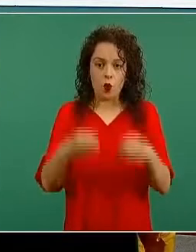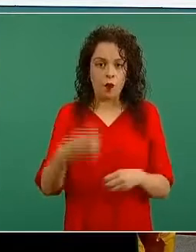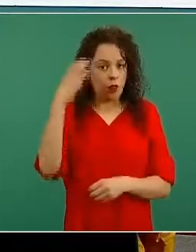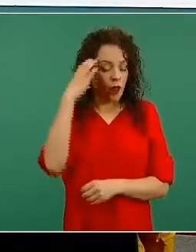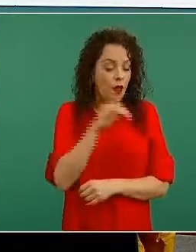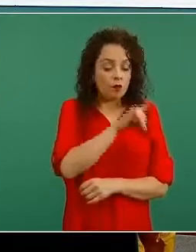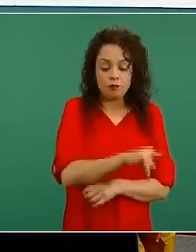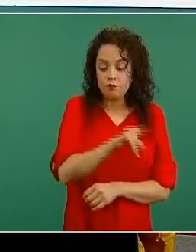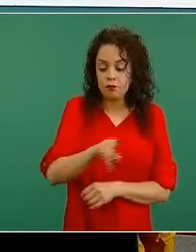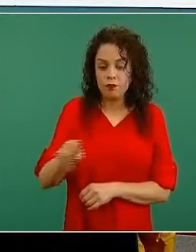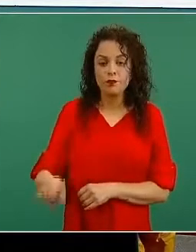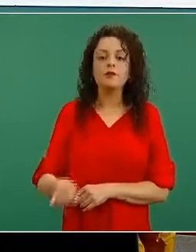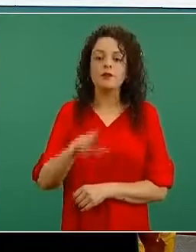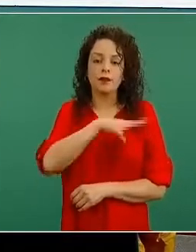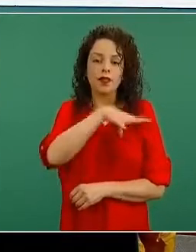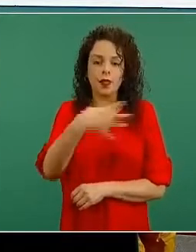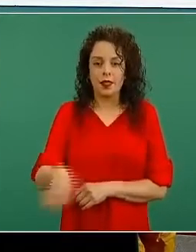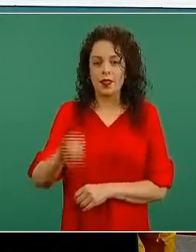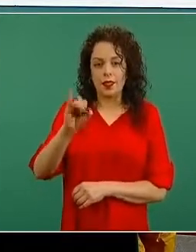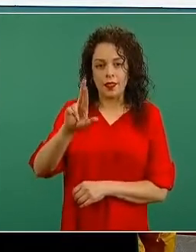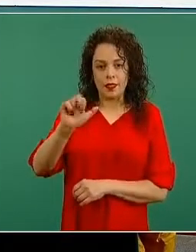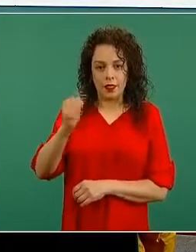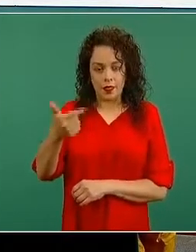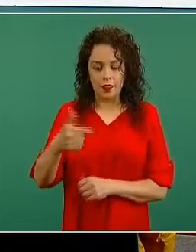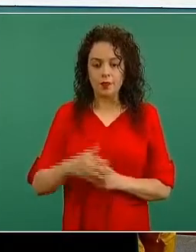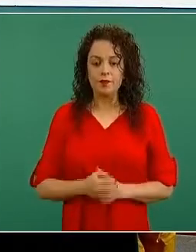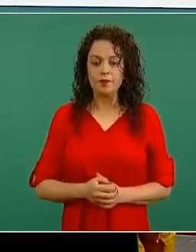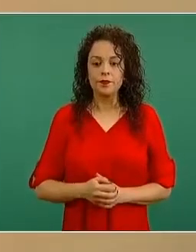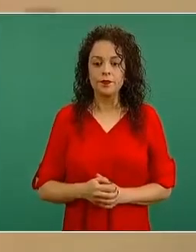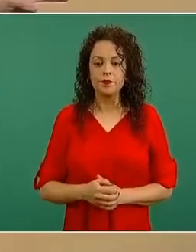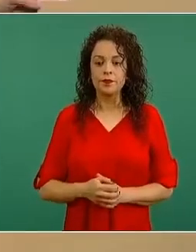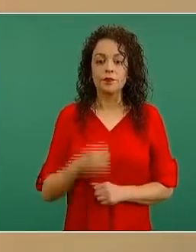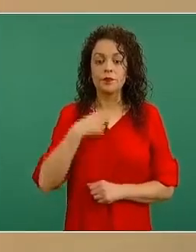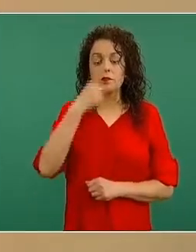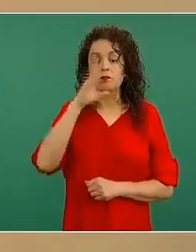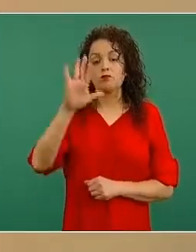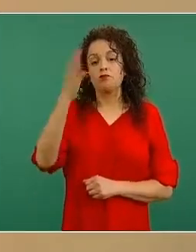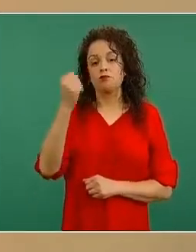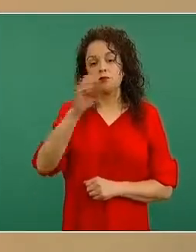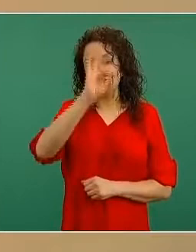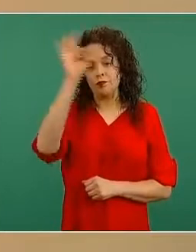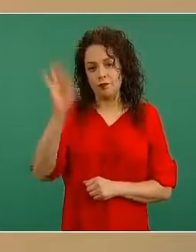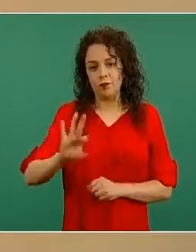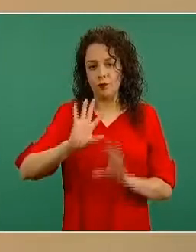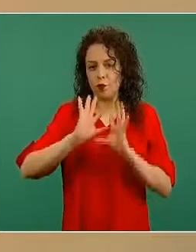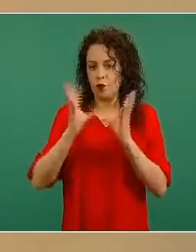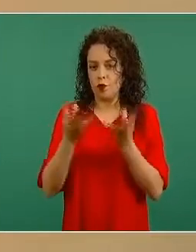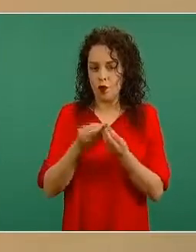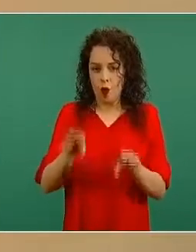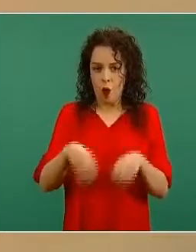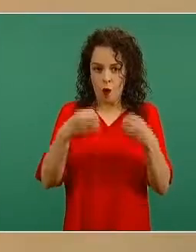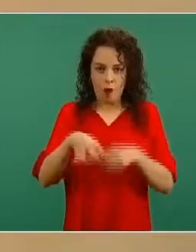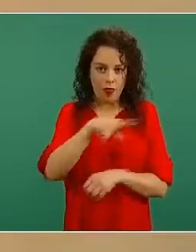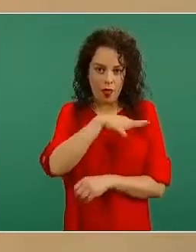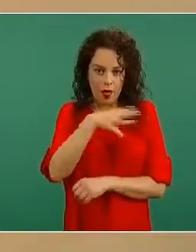estas camas generales. La ocupación nacional que dije del 59% con respecto a las